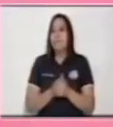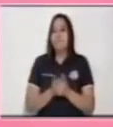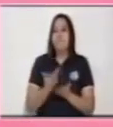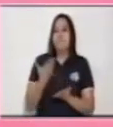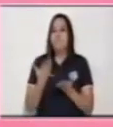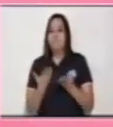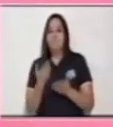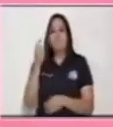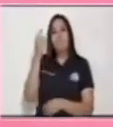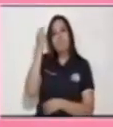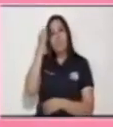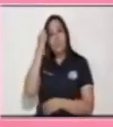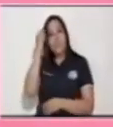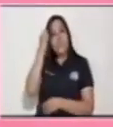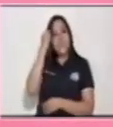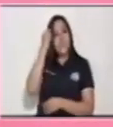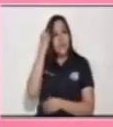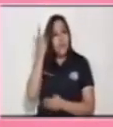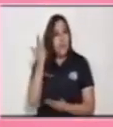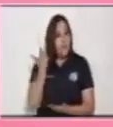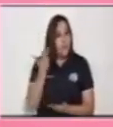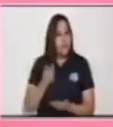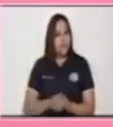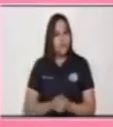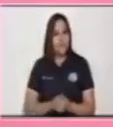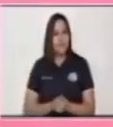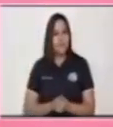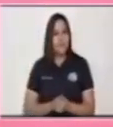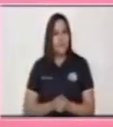Digamos que son,